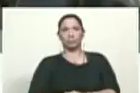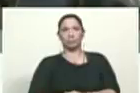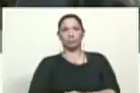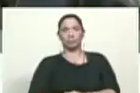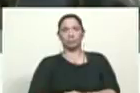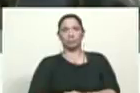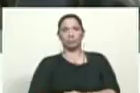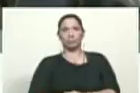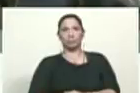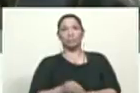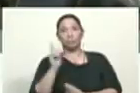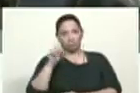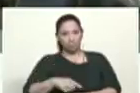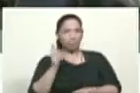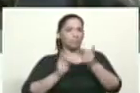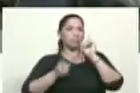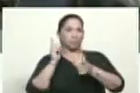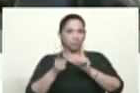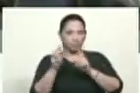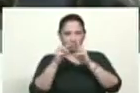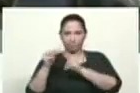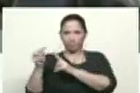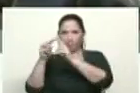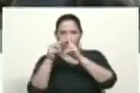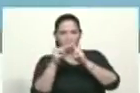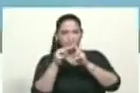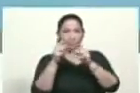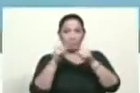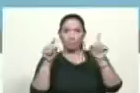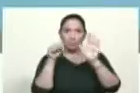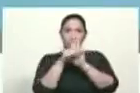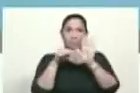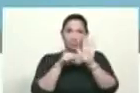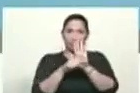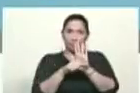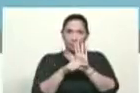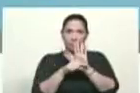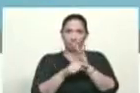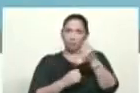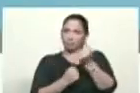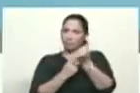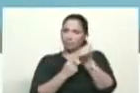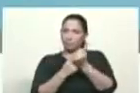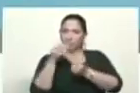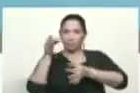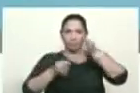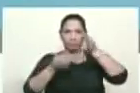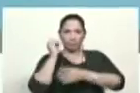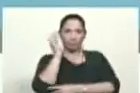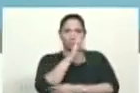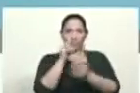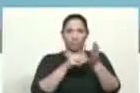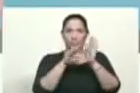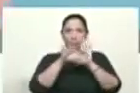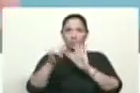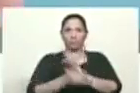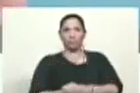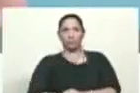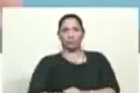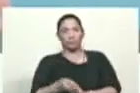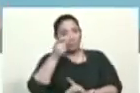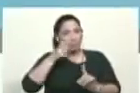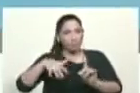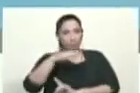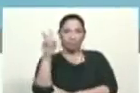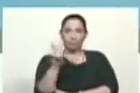También algunos lo conocen, pero estos son los artículos de la Constitución que le dan el soporte jurídico a la Asamblea Nacional Constituyente. El pueblo